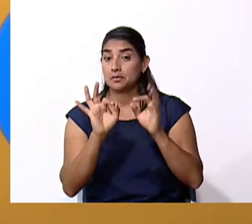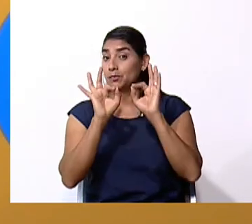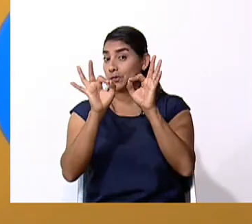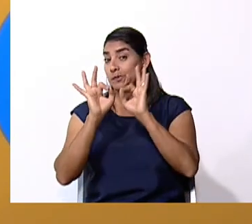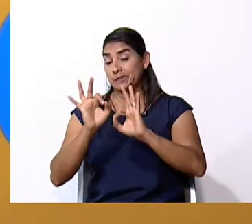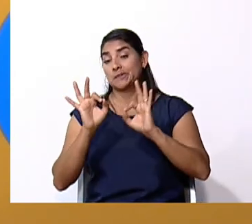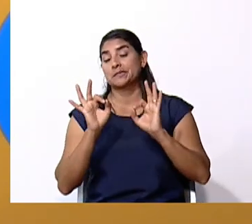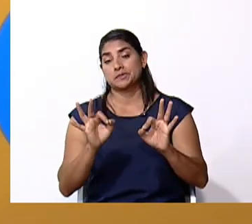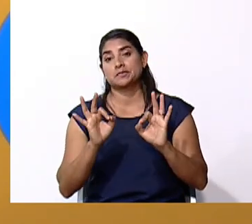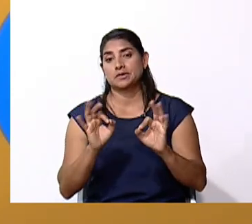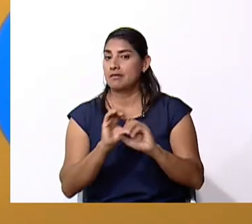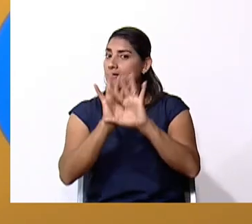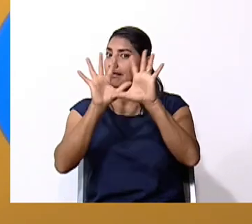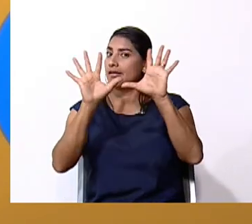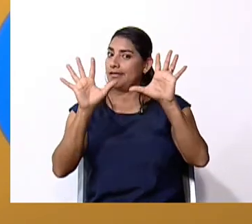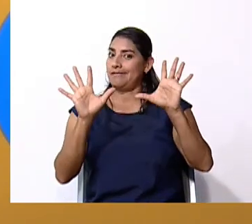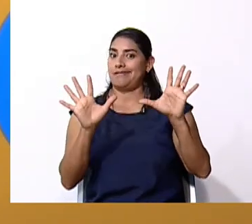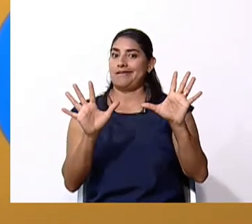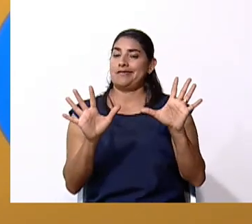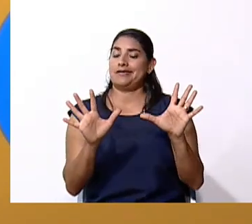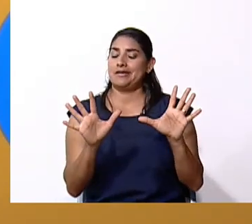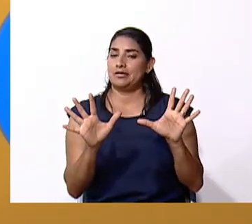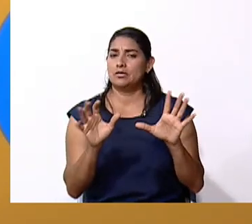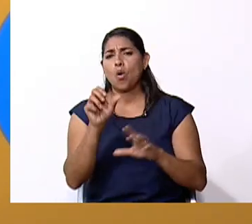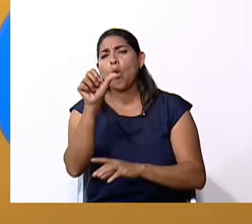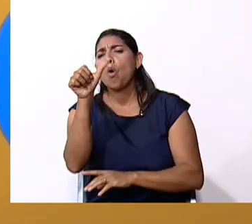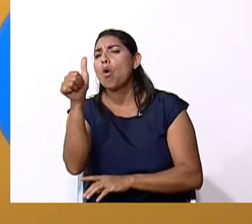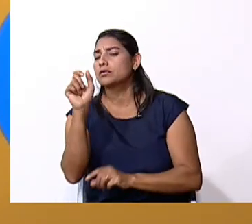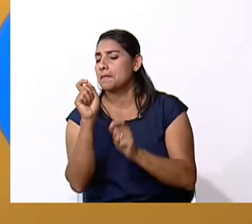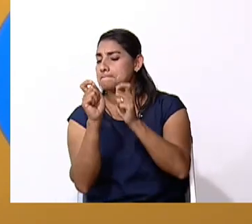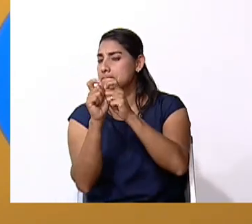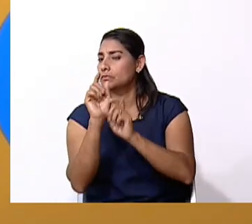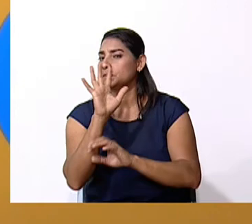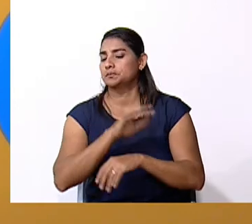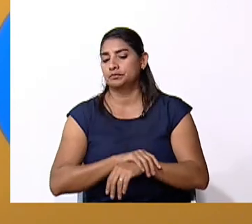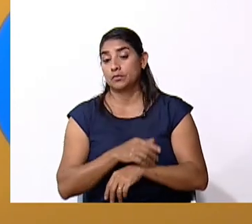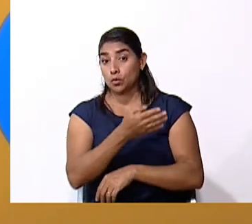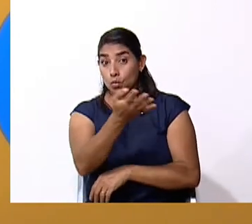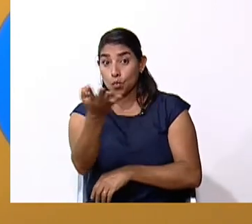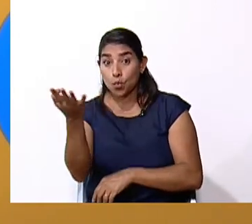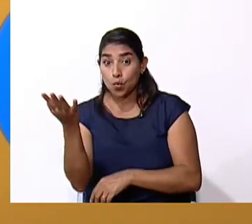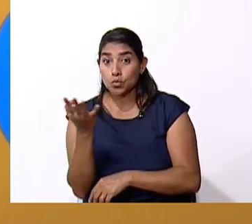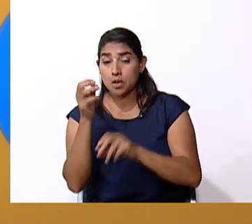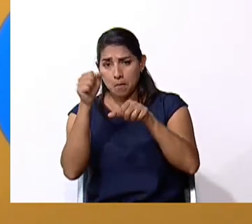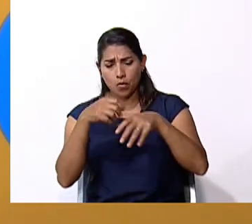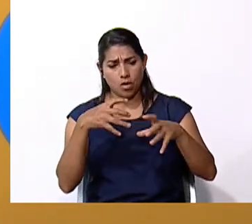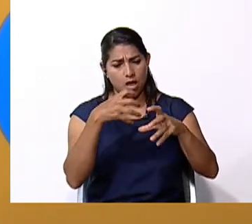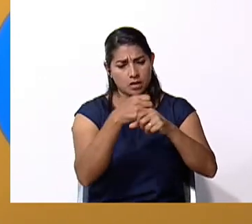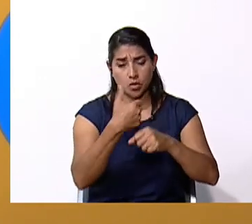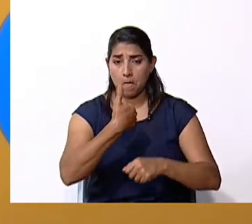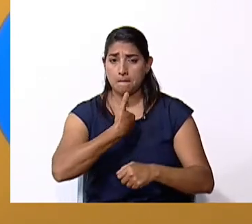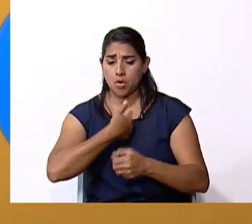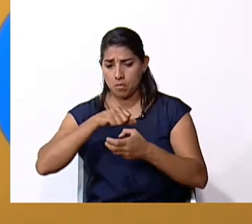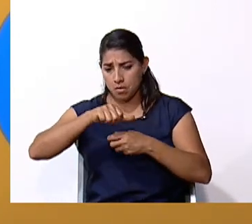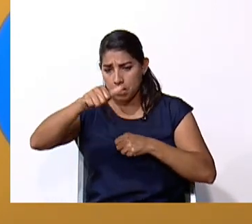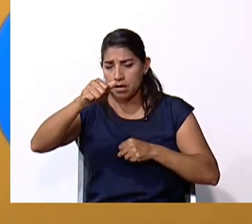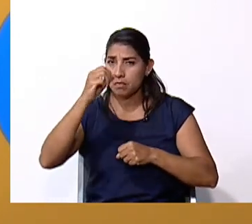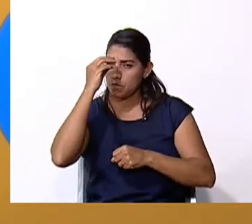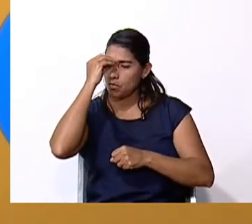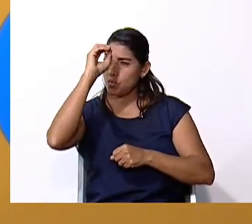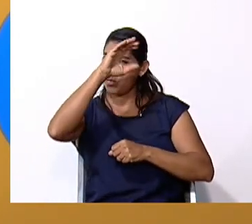Muy bien, claro. Otra situación. Ustedes pueden crear su propia